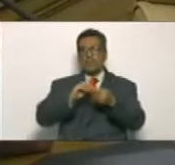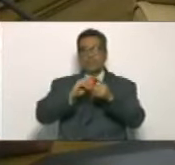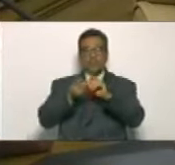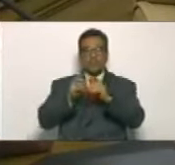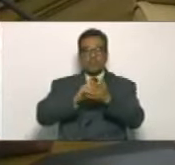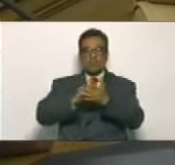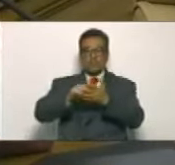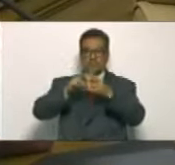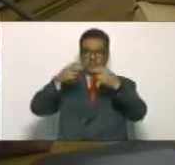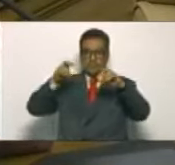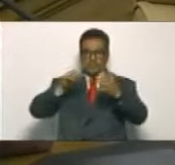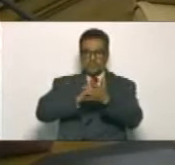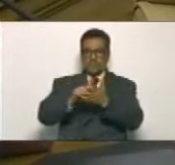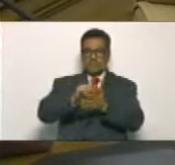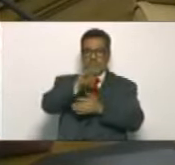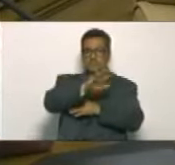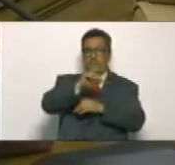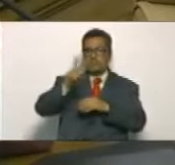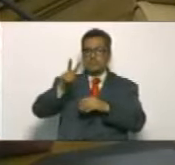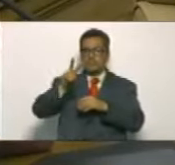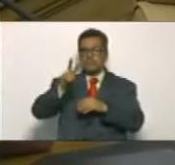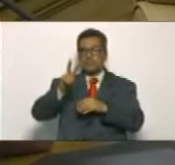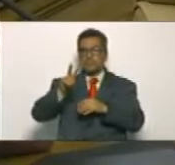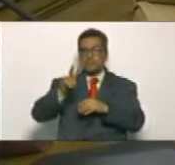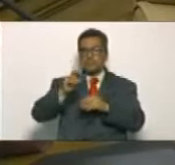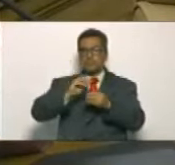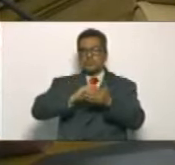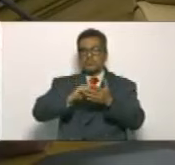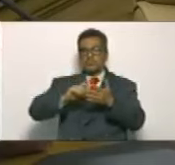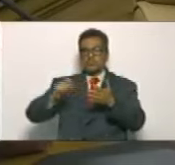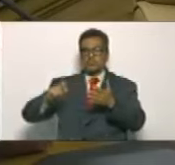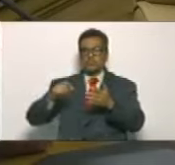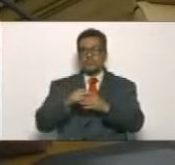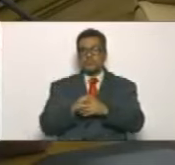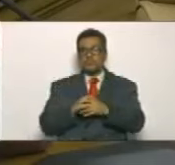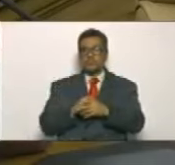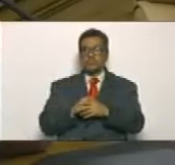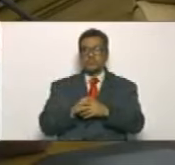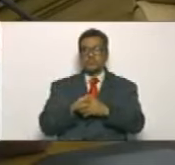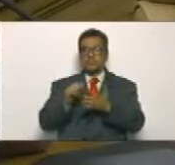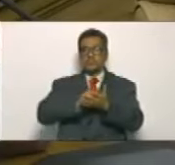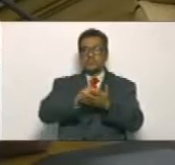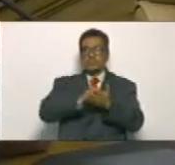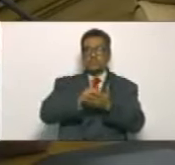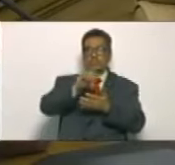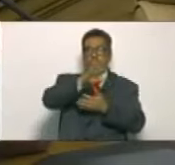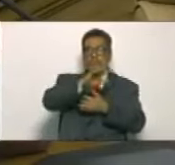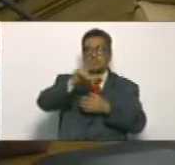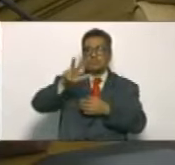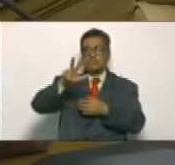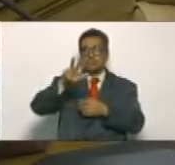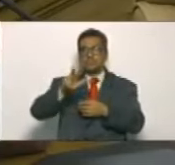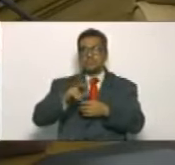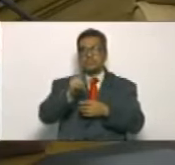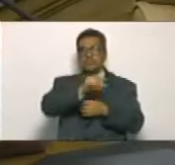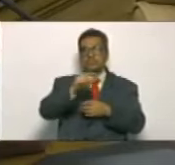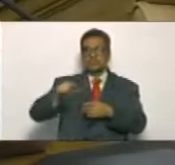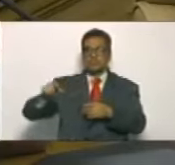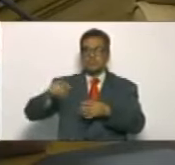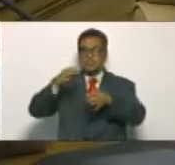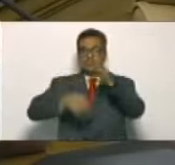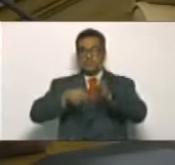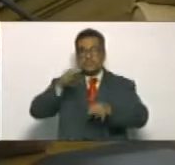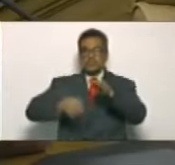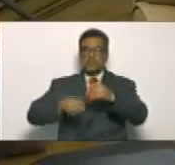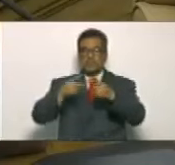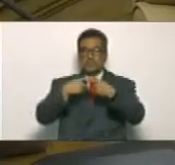modificación el contenido del artículo 52, el cual queda redactado en los siguientes términos. Artículo 52. Las personas jurídicas de